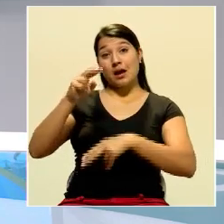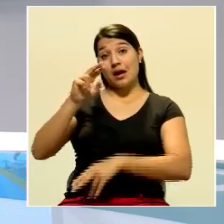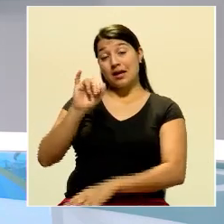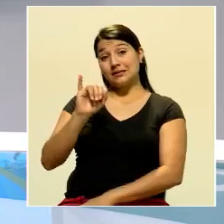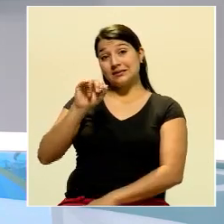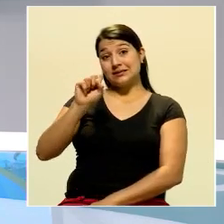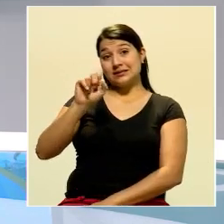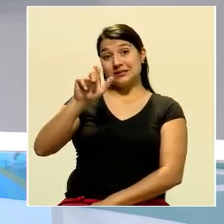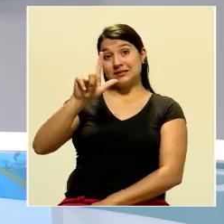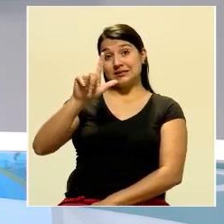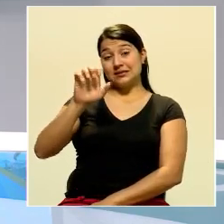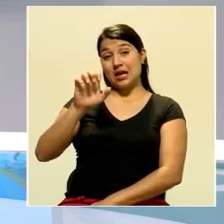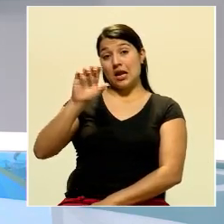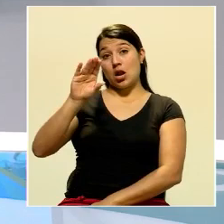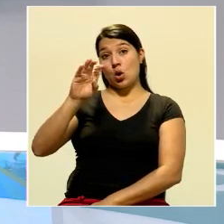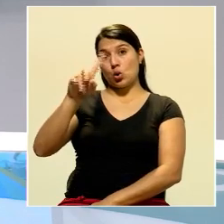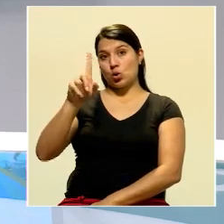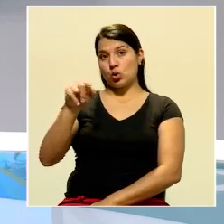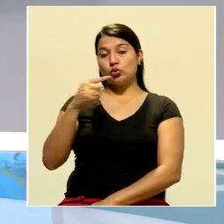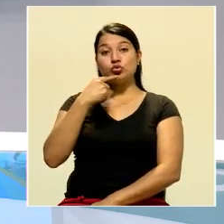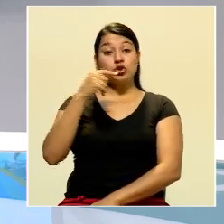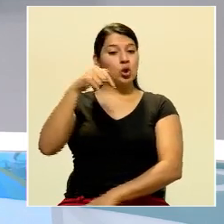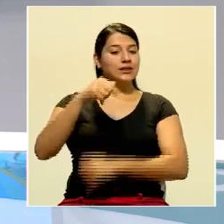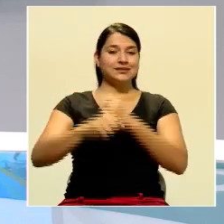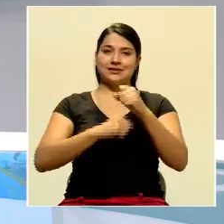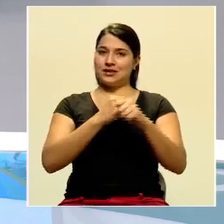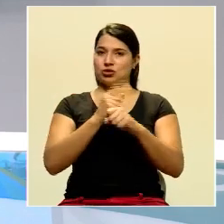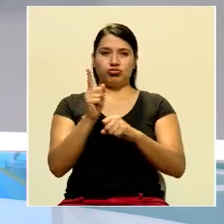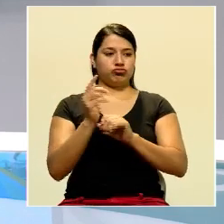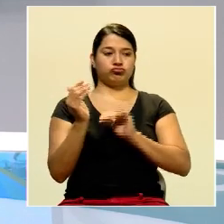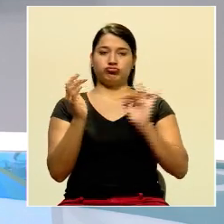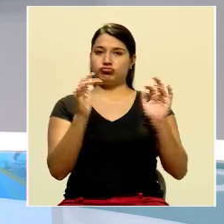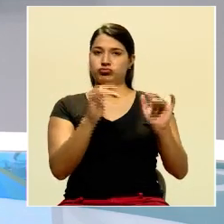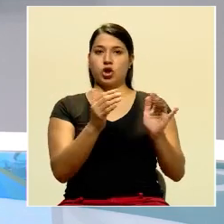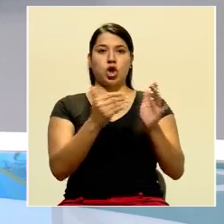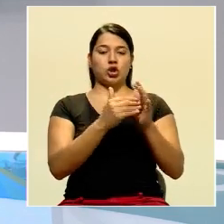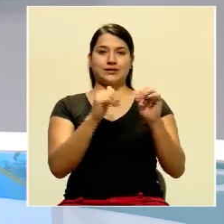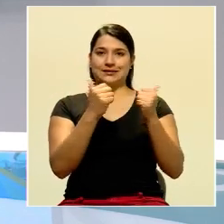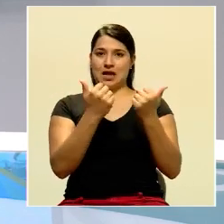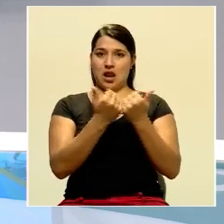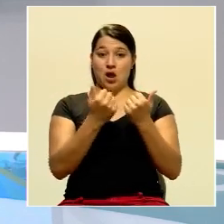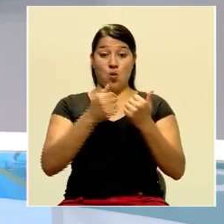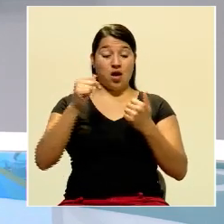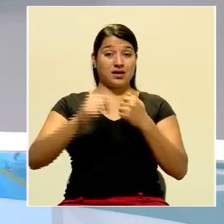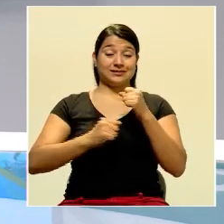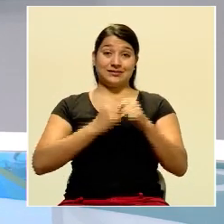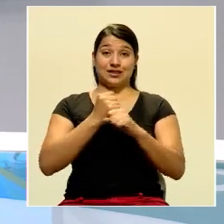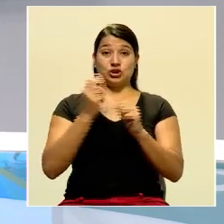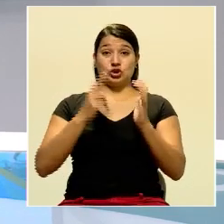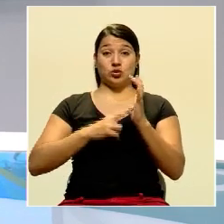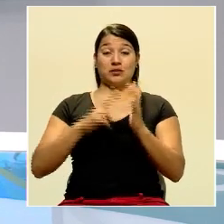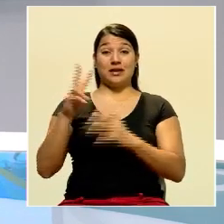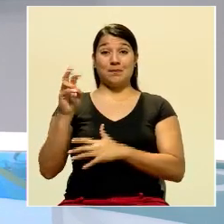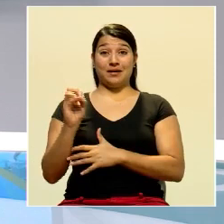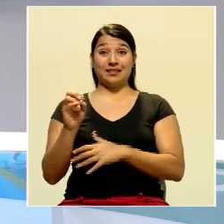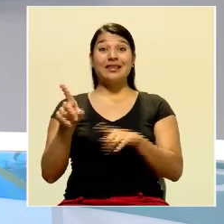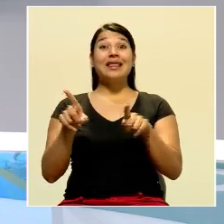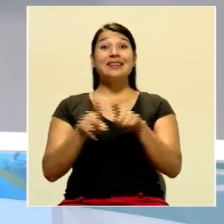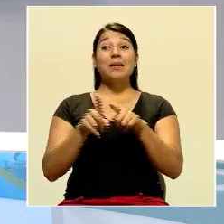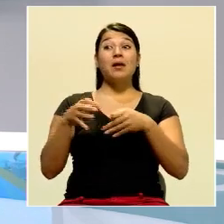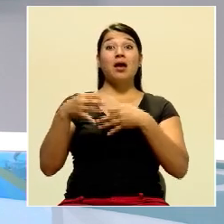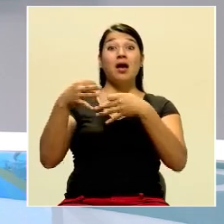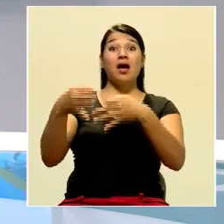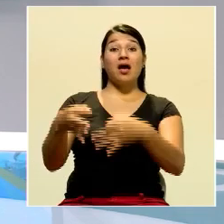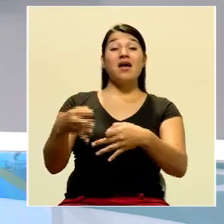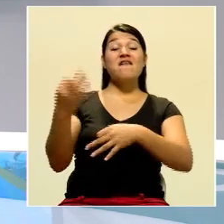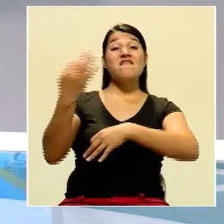clases presenciales en lo que resta del 2020. Además, se informó la reprogramación de las pruebas nacionales